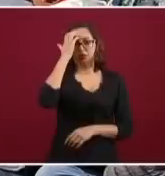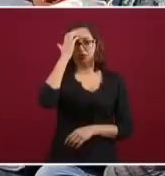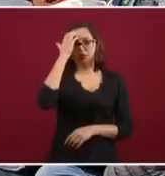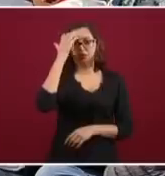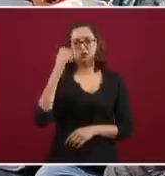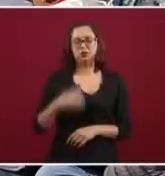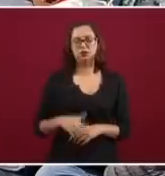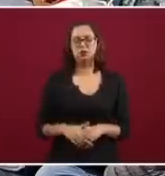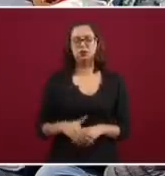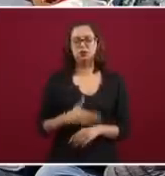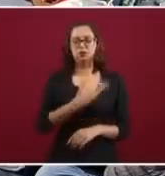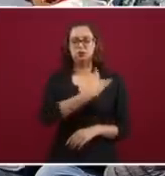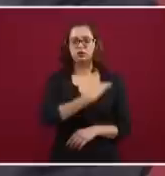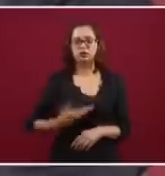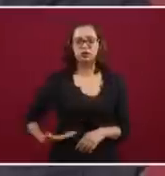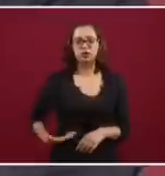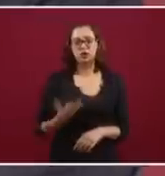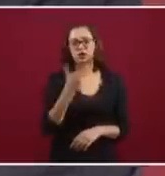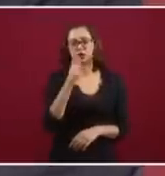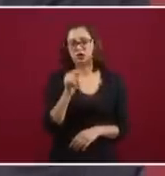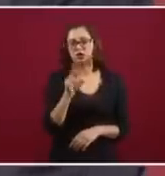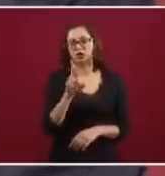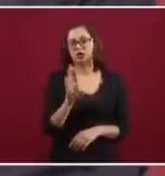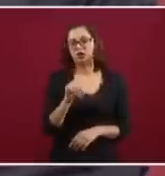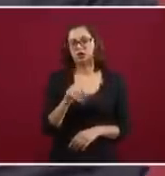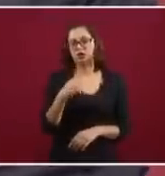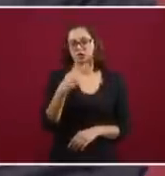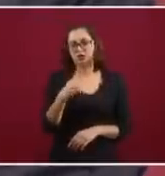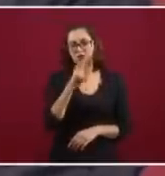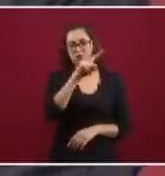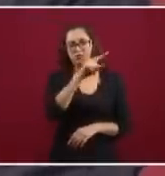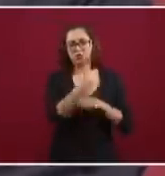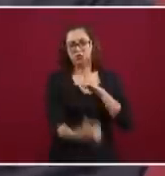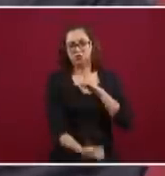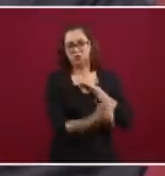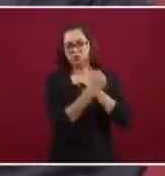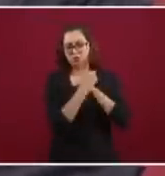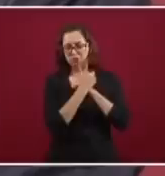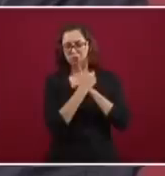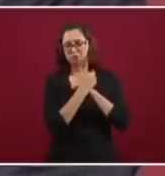El presidente Trump me buscó,